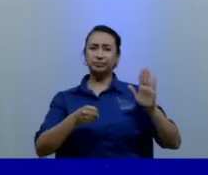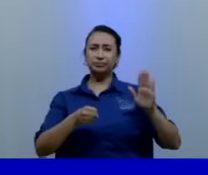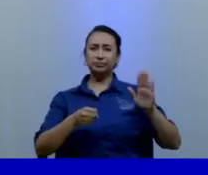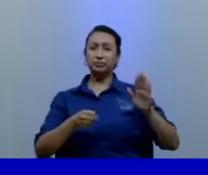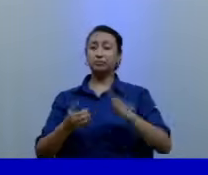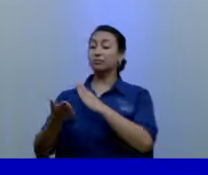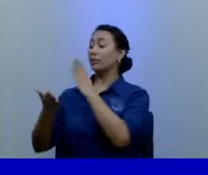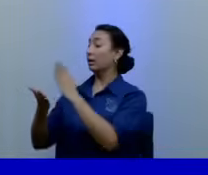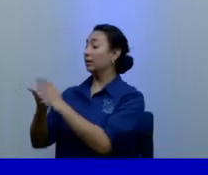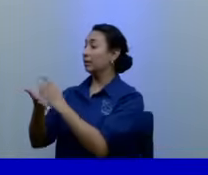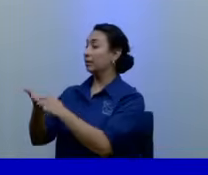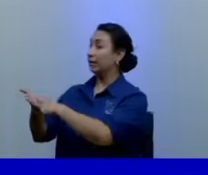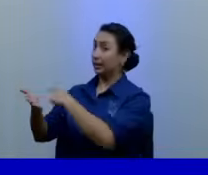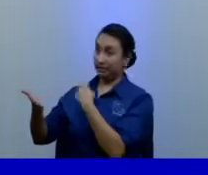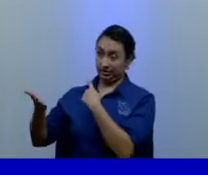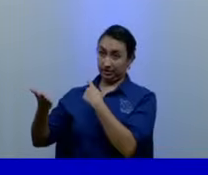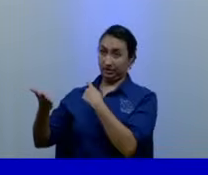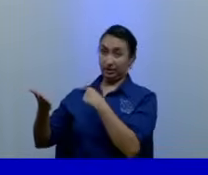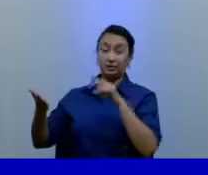Israel